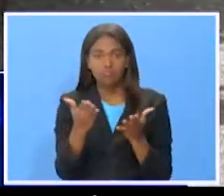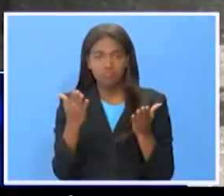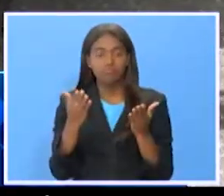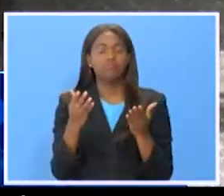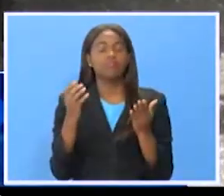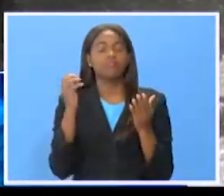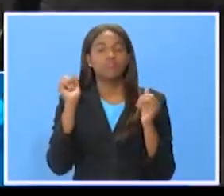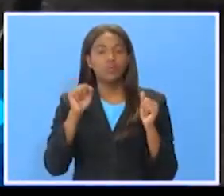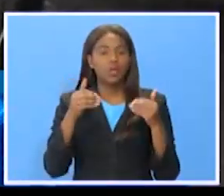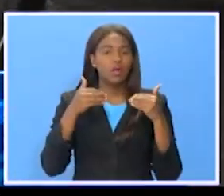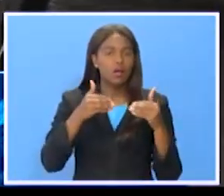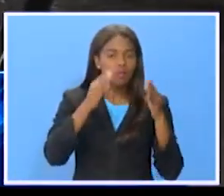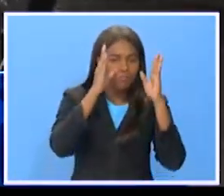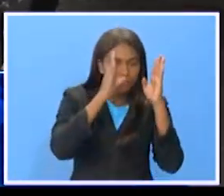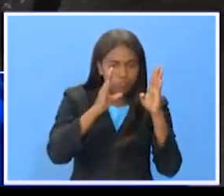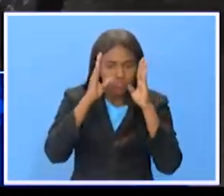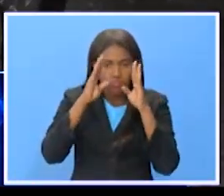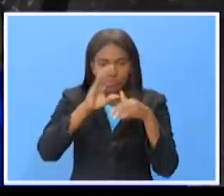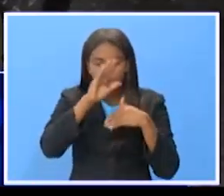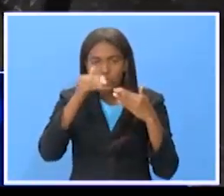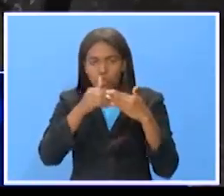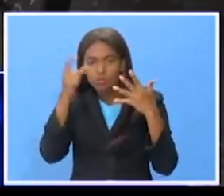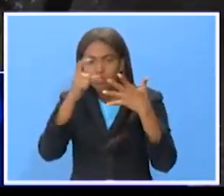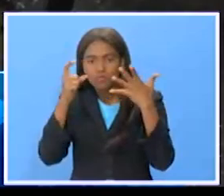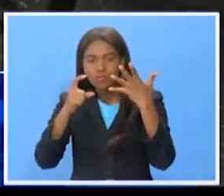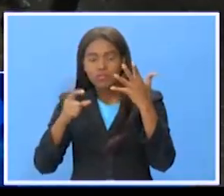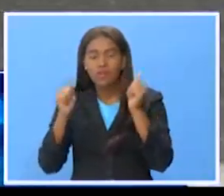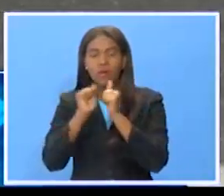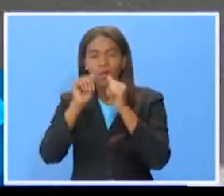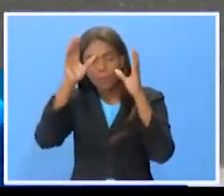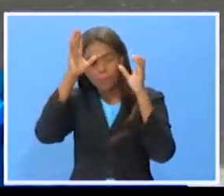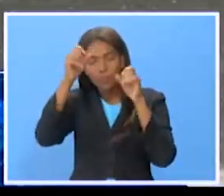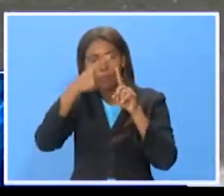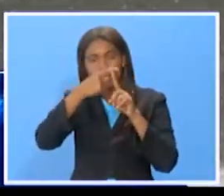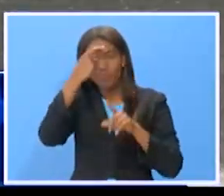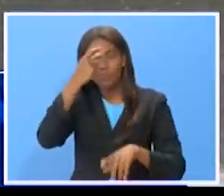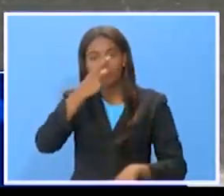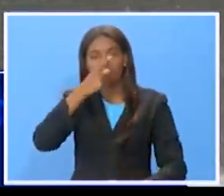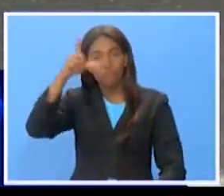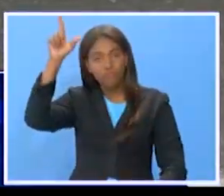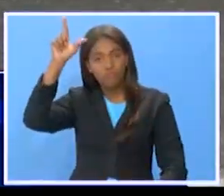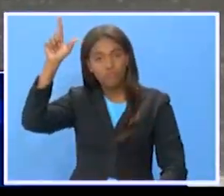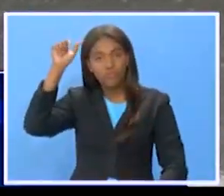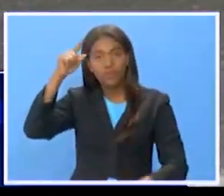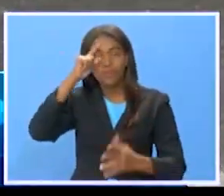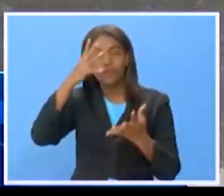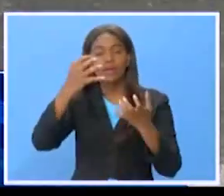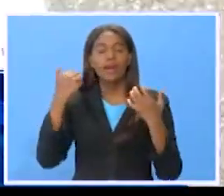dé seguimiento a los lineamientos trazados por el presidente de la República, Luis Abinader, en procura de